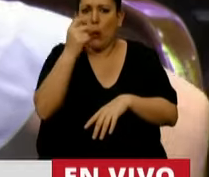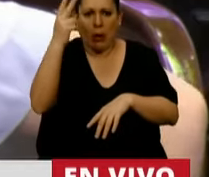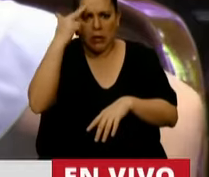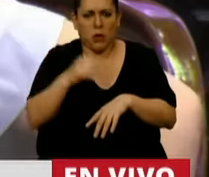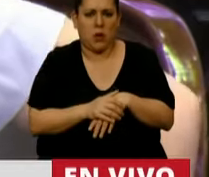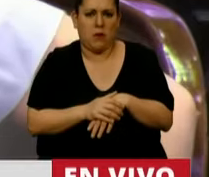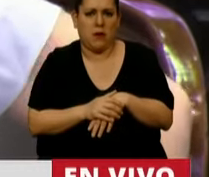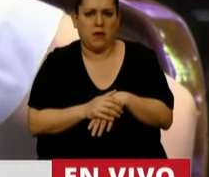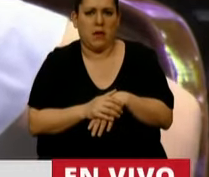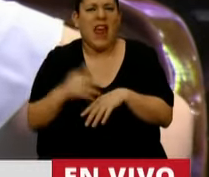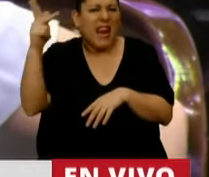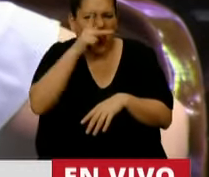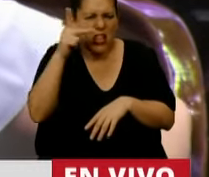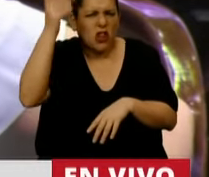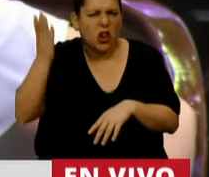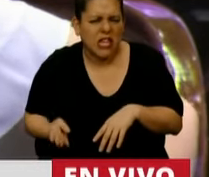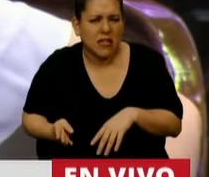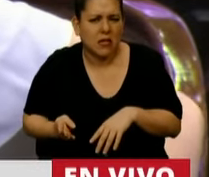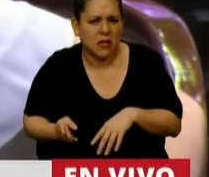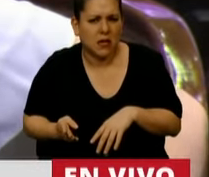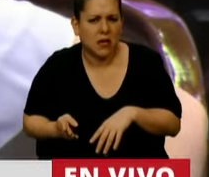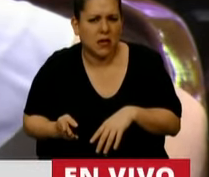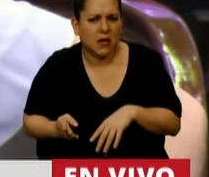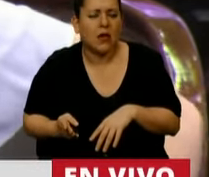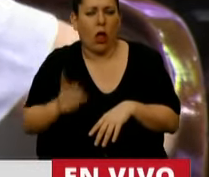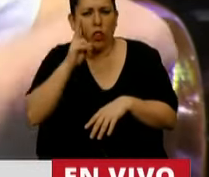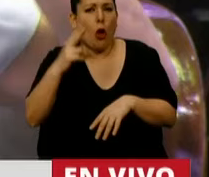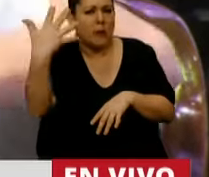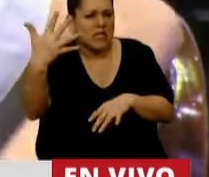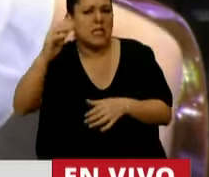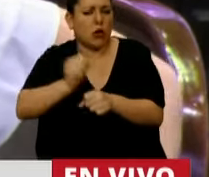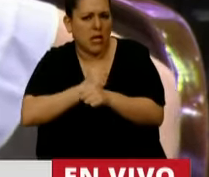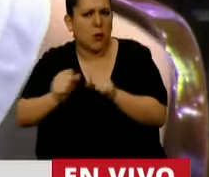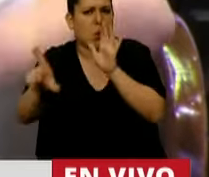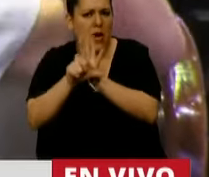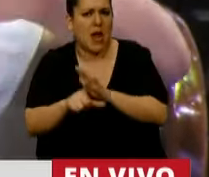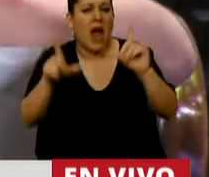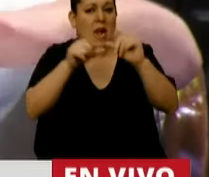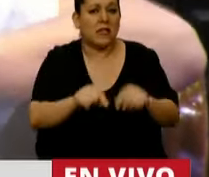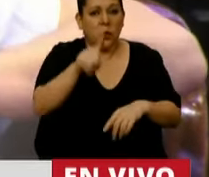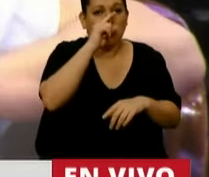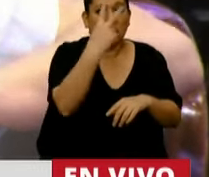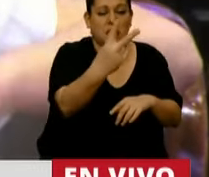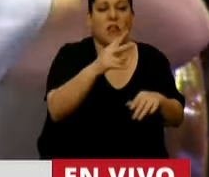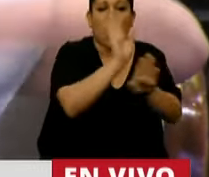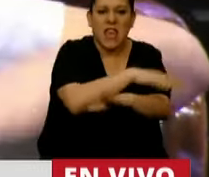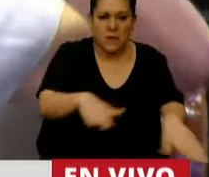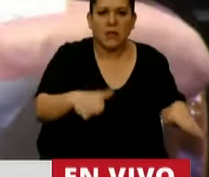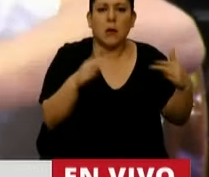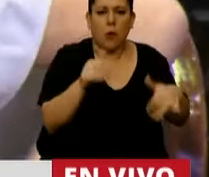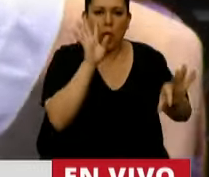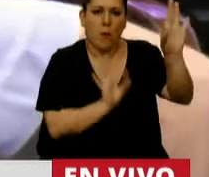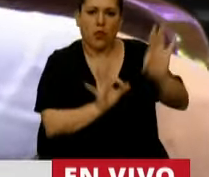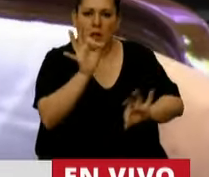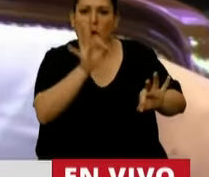cierro. Néstor Kirchner. Y entonces hubo, 2005 se sancionó esa ley, el artículo 72 dice, en la infancia la podemos medir,